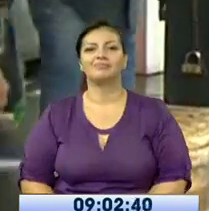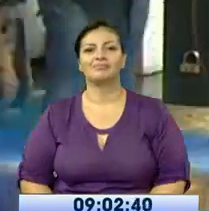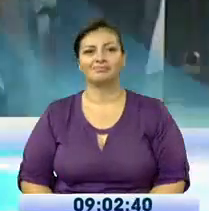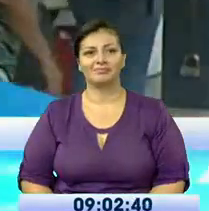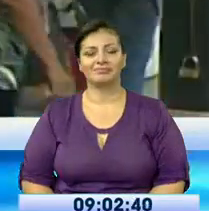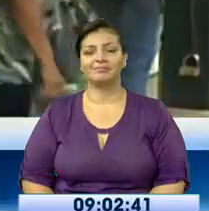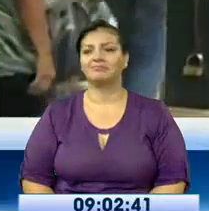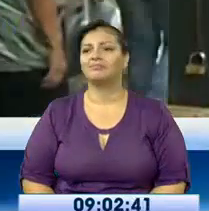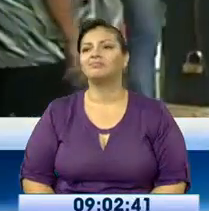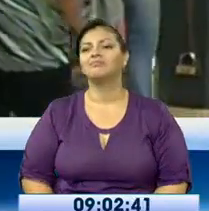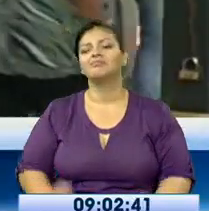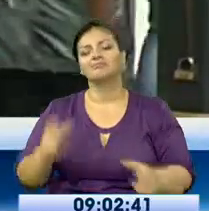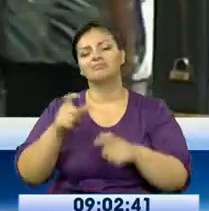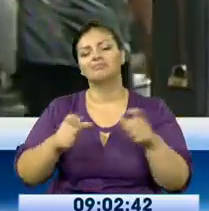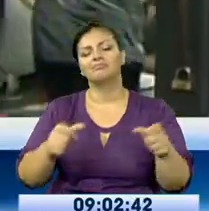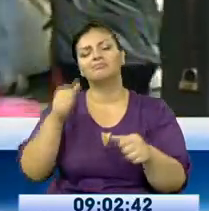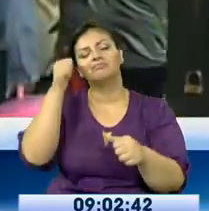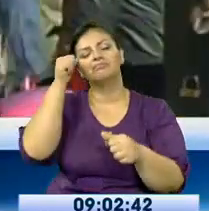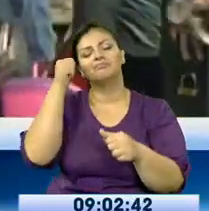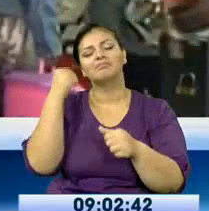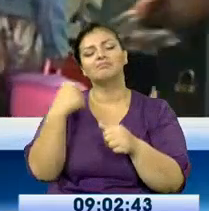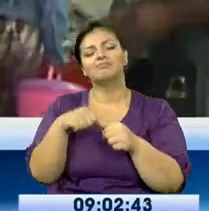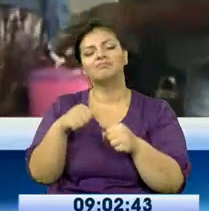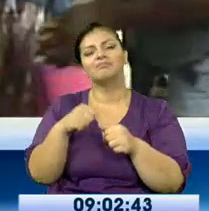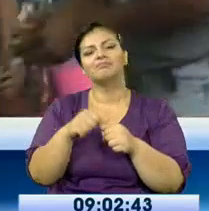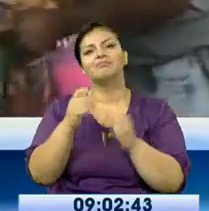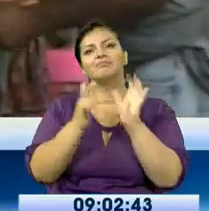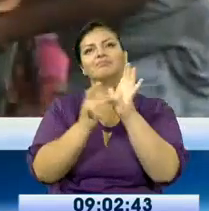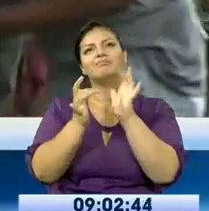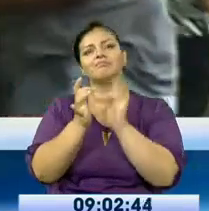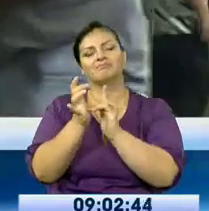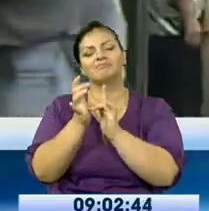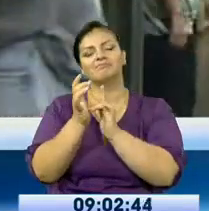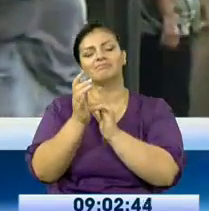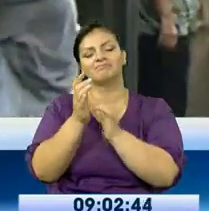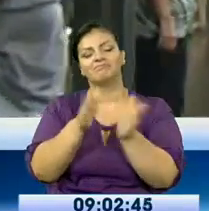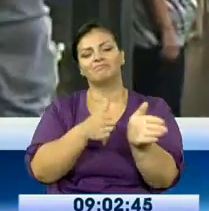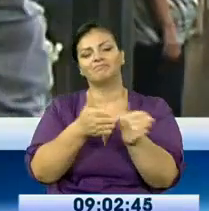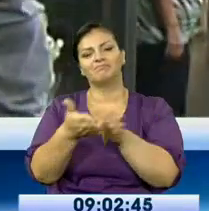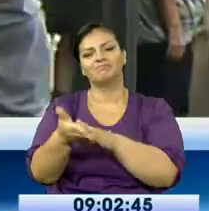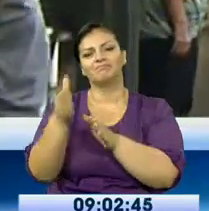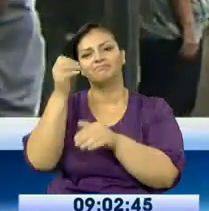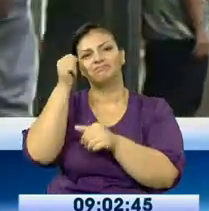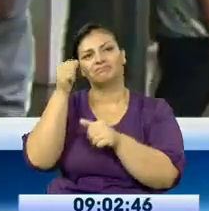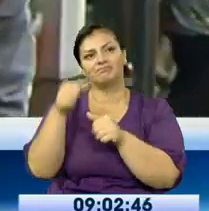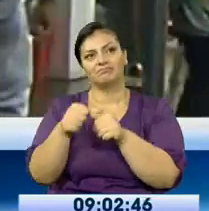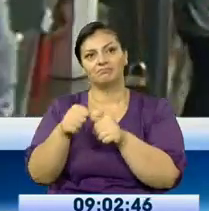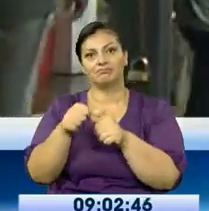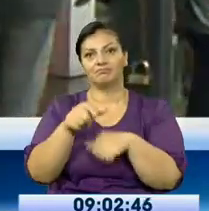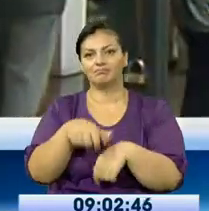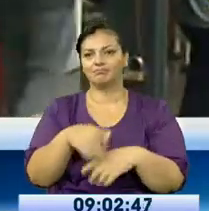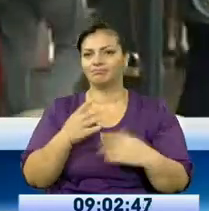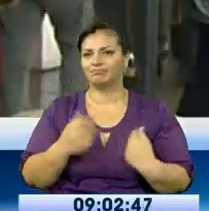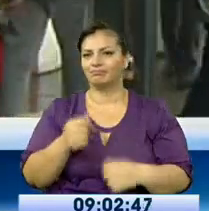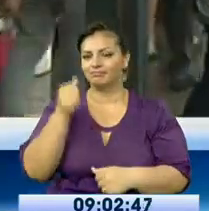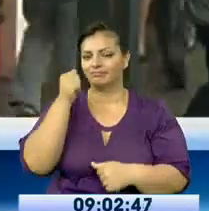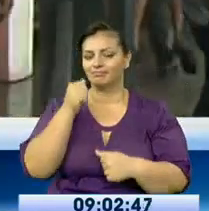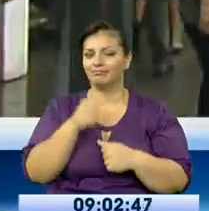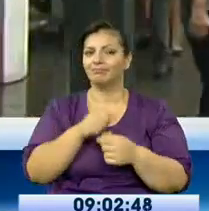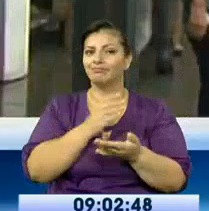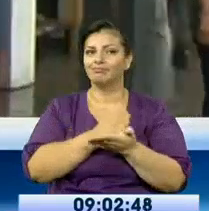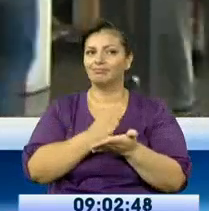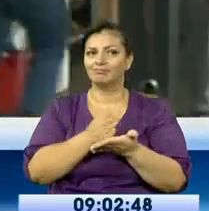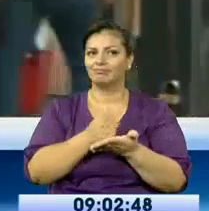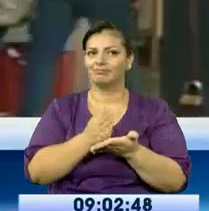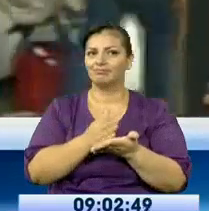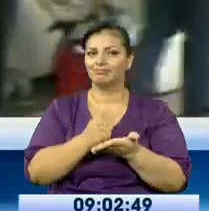devoción que trae consigo la semana santa Bueno pues también por qué no también pegarse un platito de fanesca un platito no 10 ni